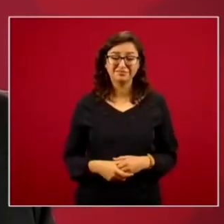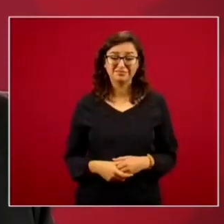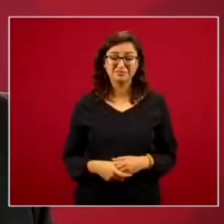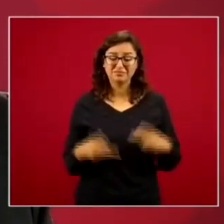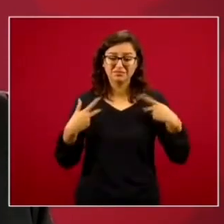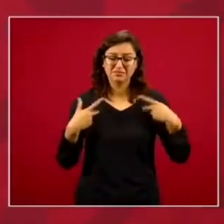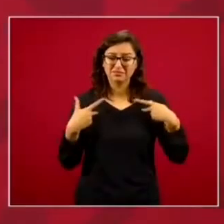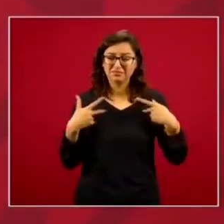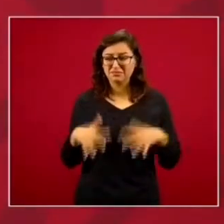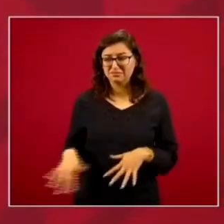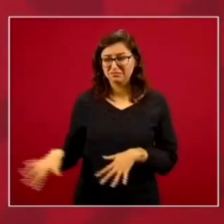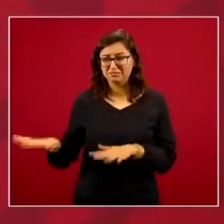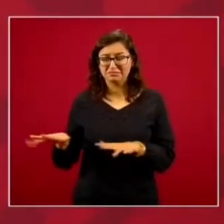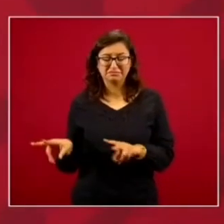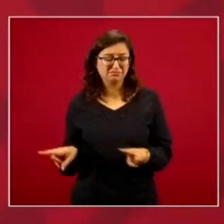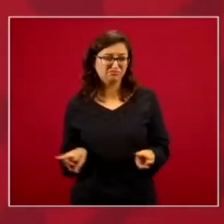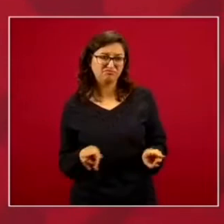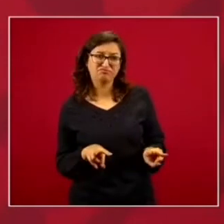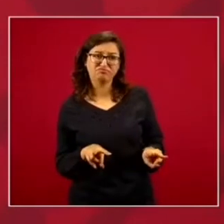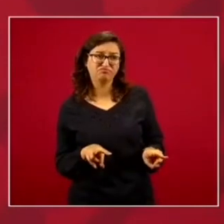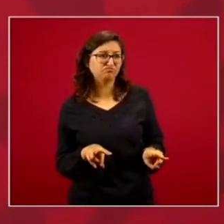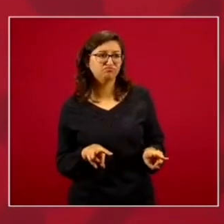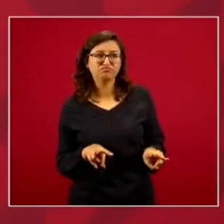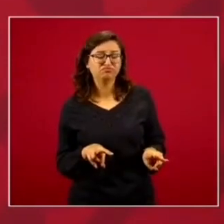por la sociedad. Esos movimientos no